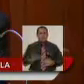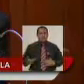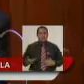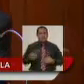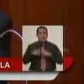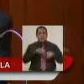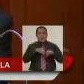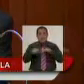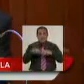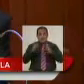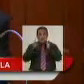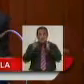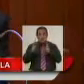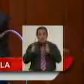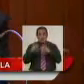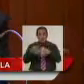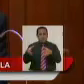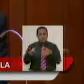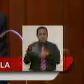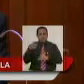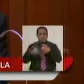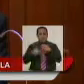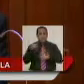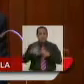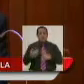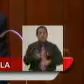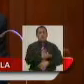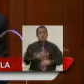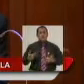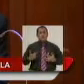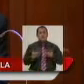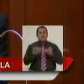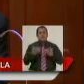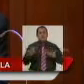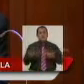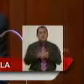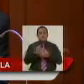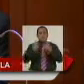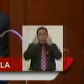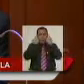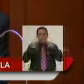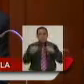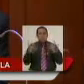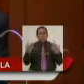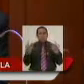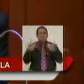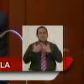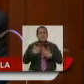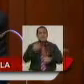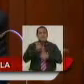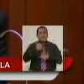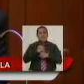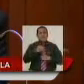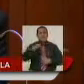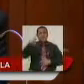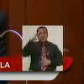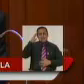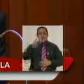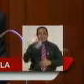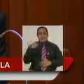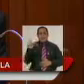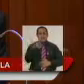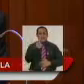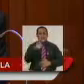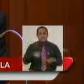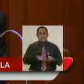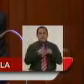hacer frente a este problema, nuestro gobierno ha diseñado una nueva estrategia basada en integrar el trabajo de la Policía Nacional y